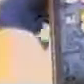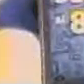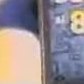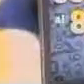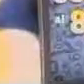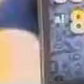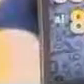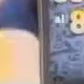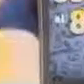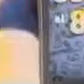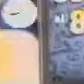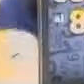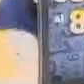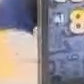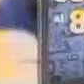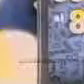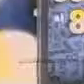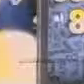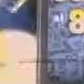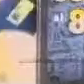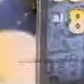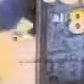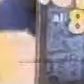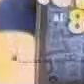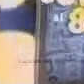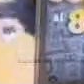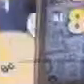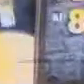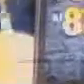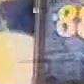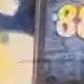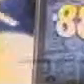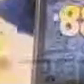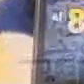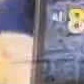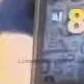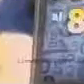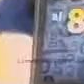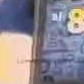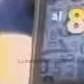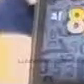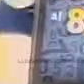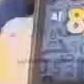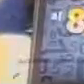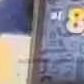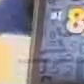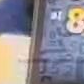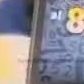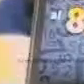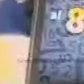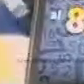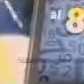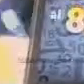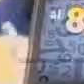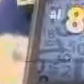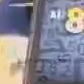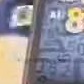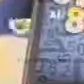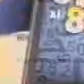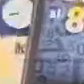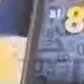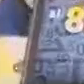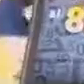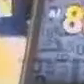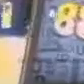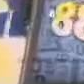y recibirás los resultados de chances, lotería y tiempos en tu celular. ¿Quieres saber si ganaste?